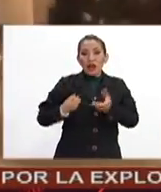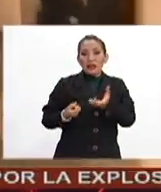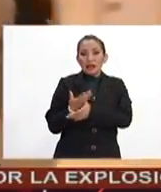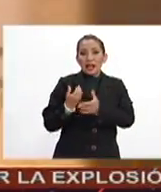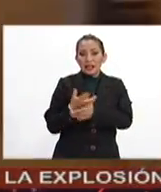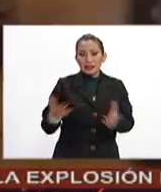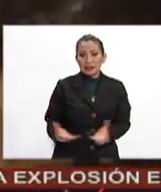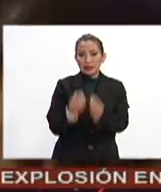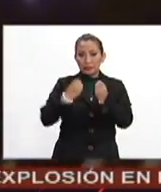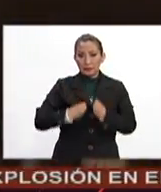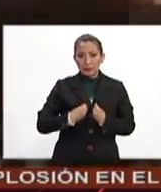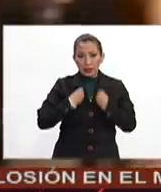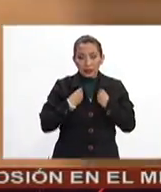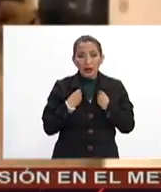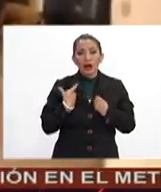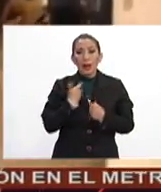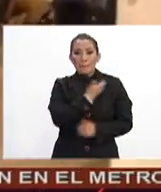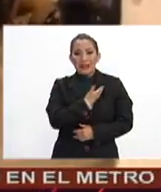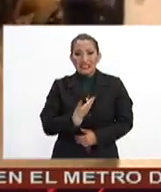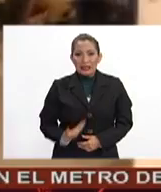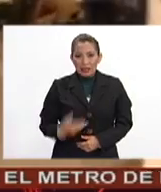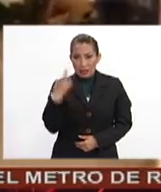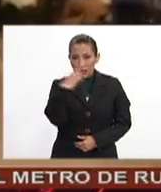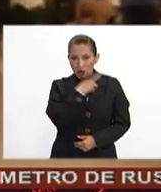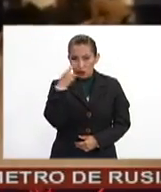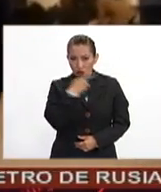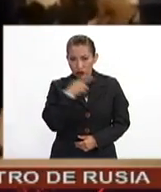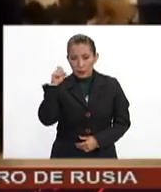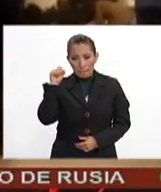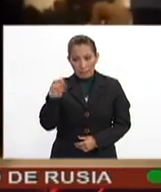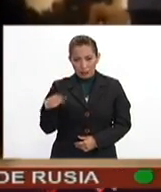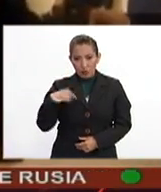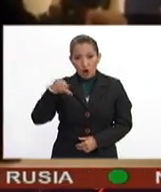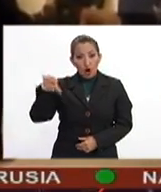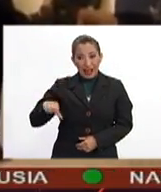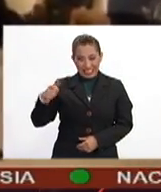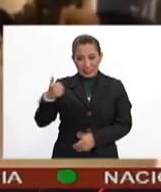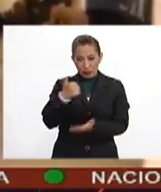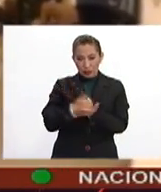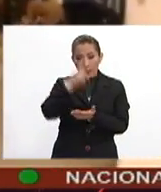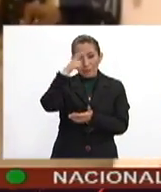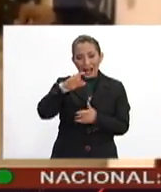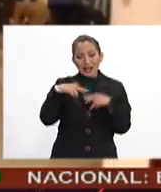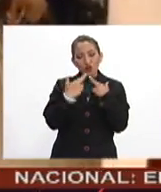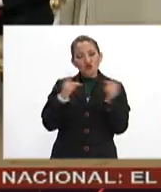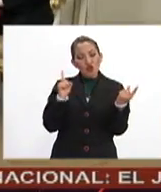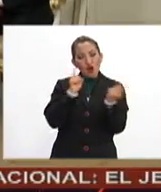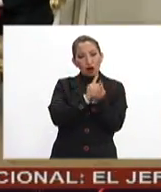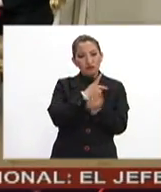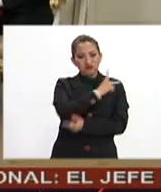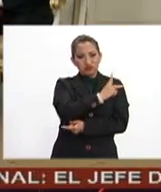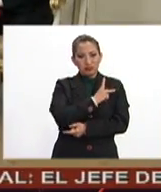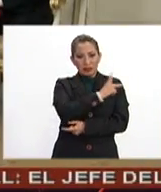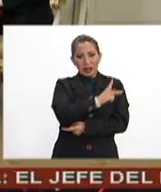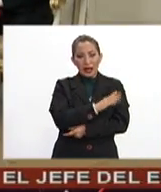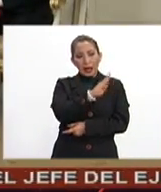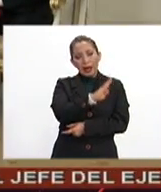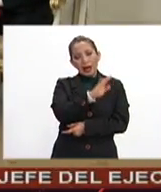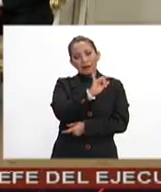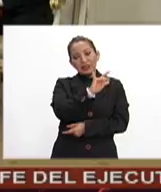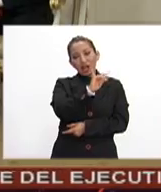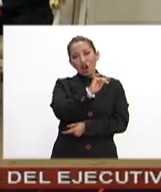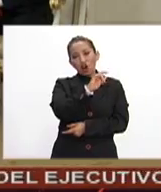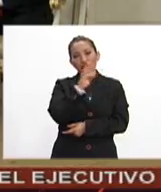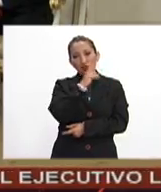salvar vidas. El presidente Vladimir Putin, quien se encontraba hoy en esta ciudad para un encuentro con su homólogo bielorruso